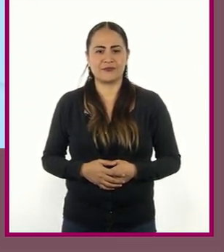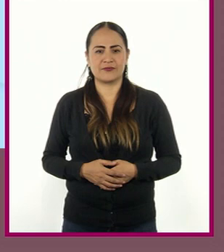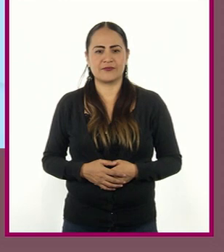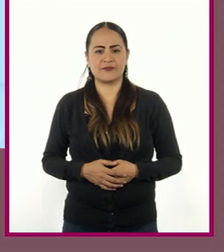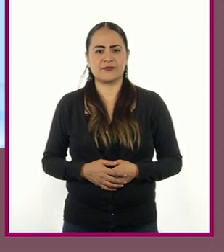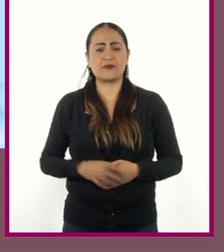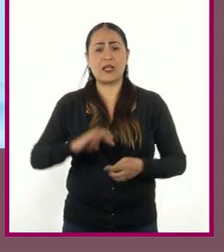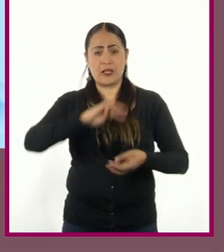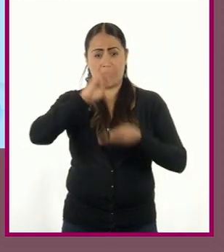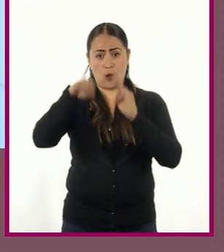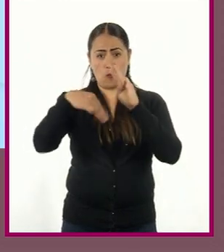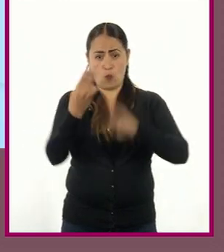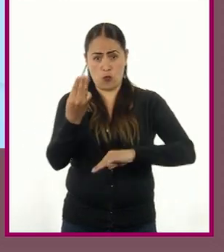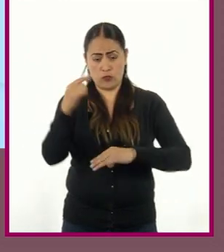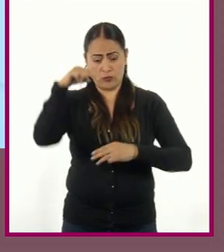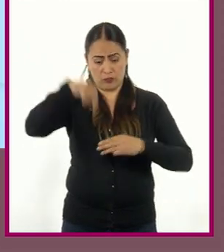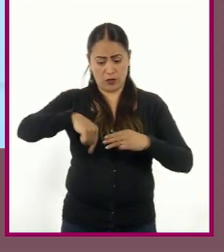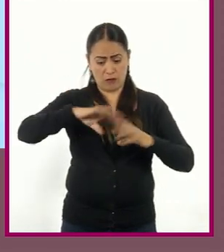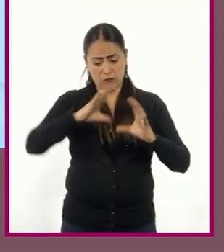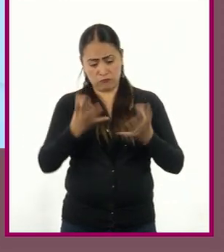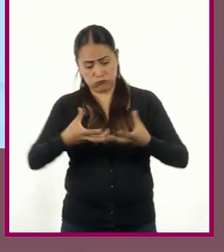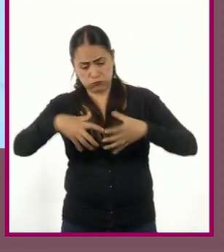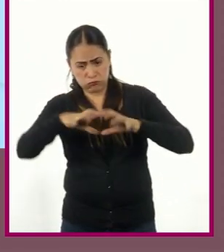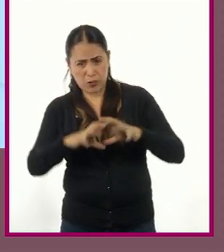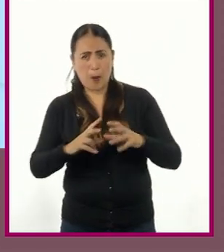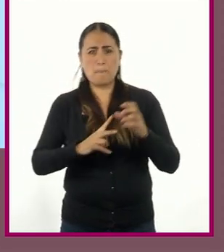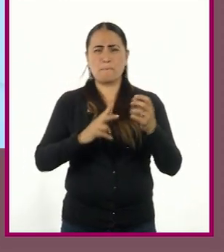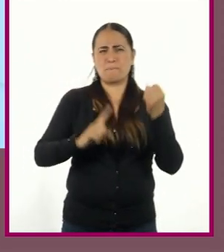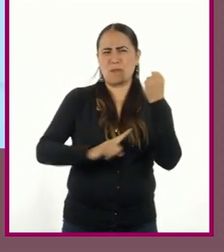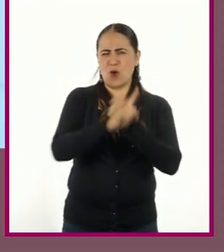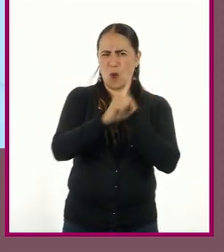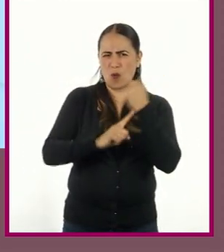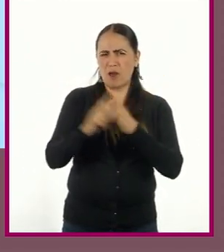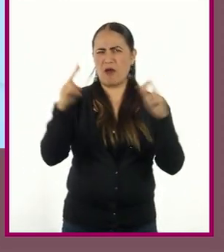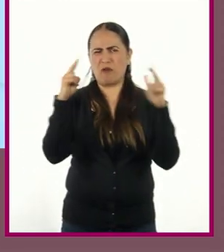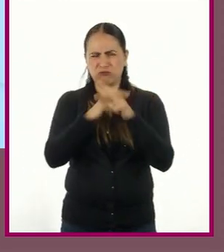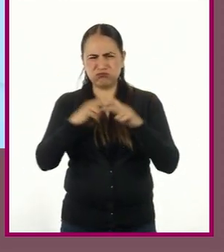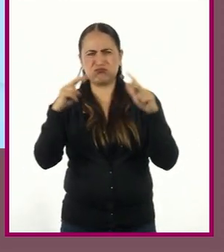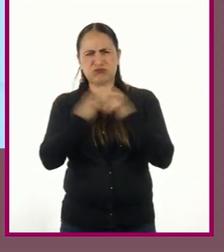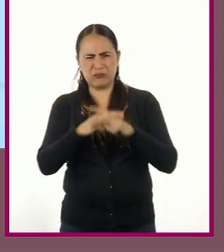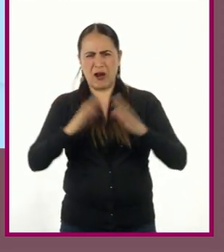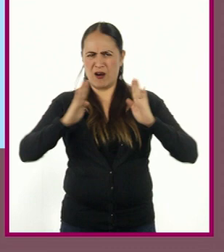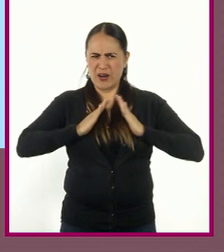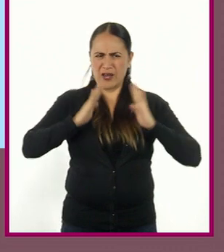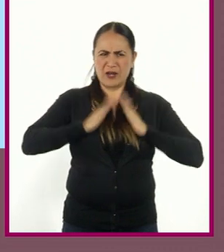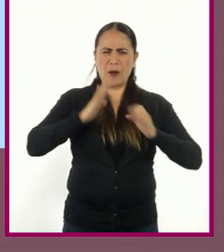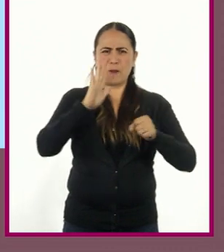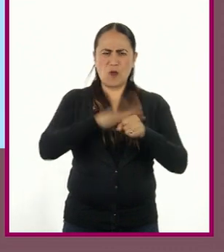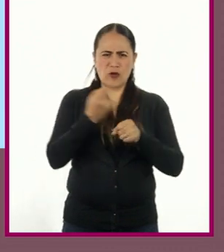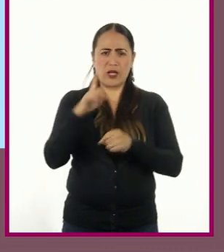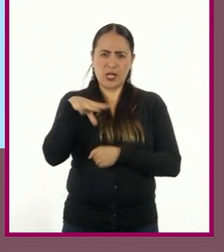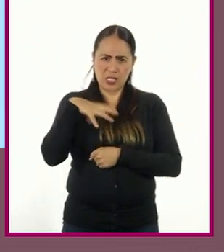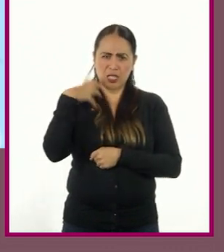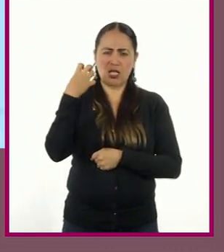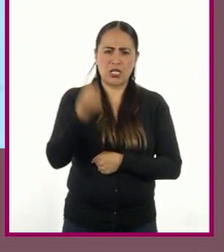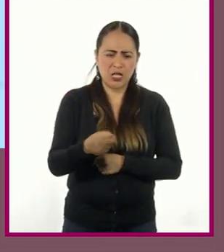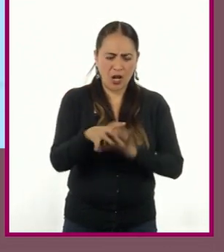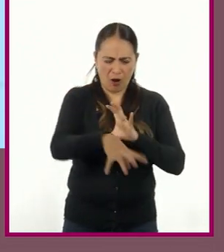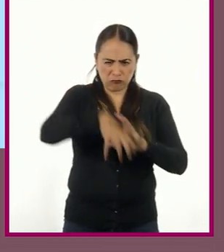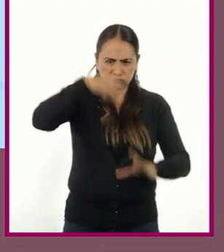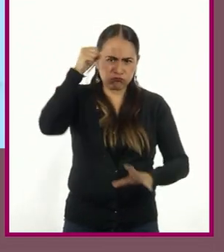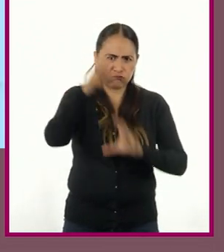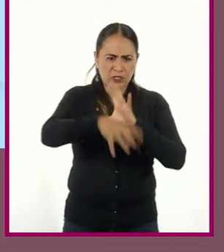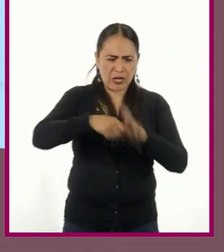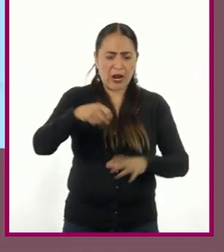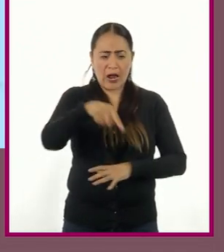A nivel mundial, gran parte de los conflictos bélicos son provocados por el deseo de dominio y explotación de territorios que cuentan con